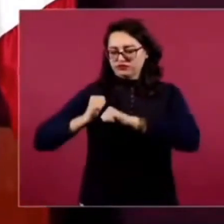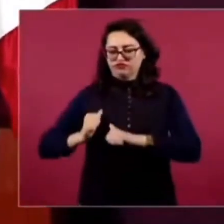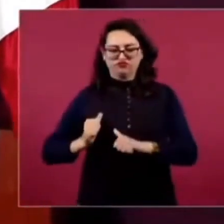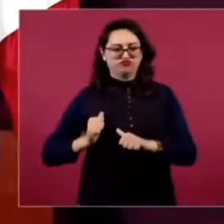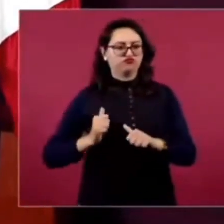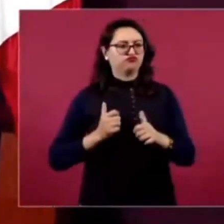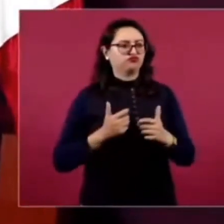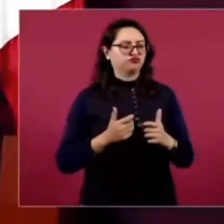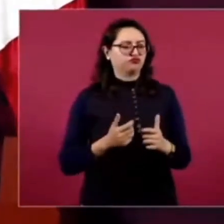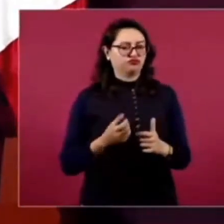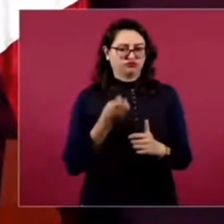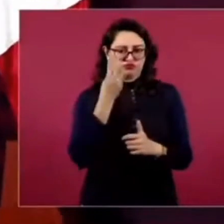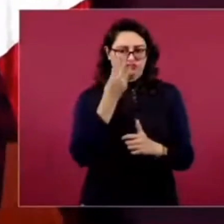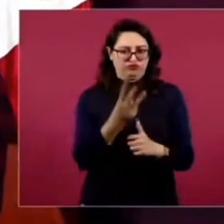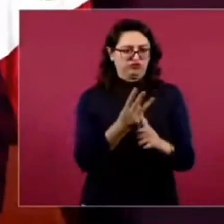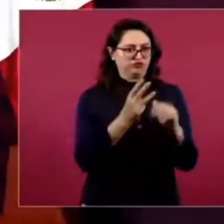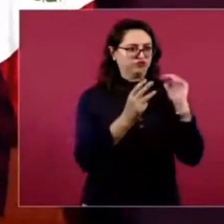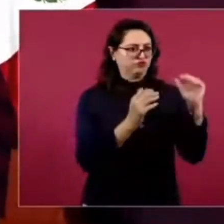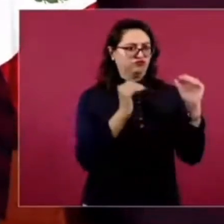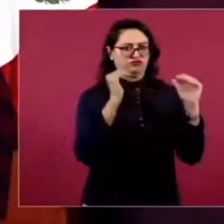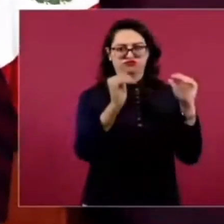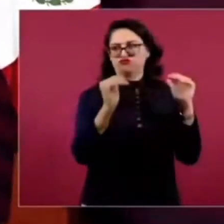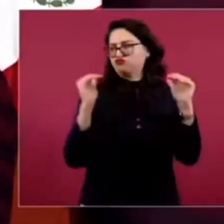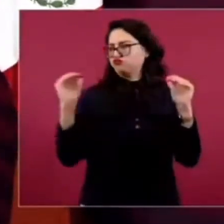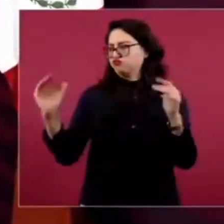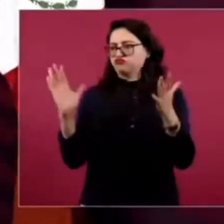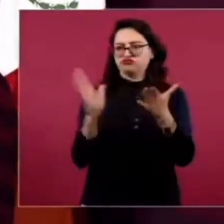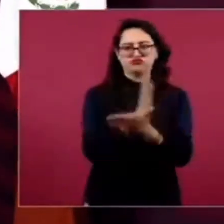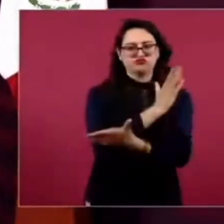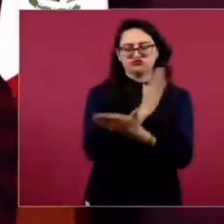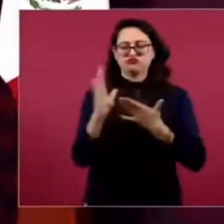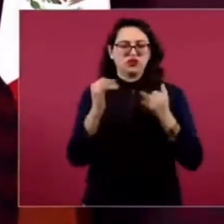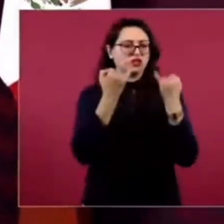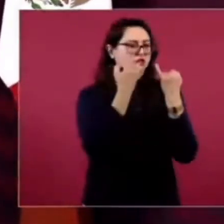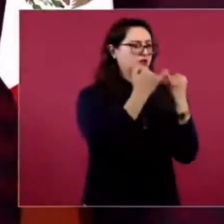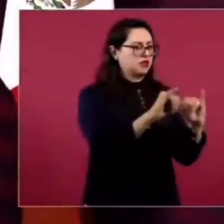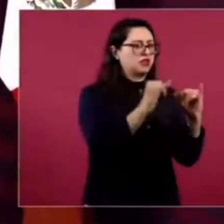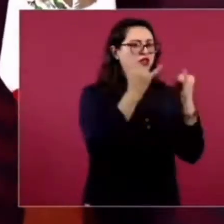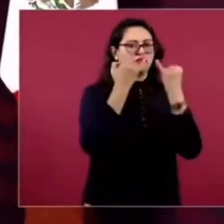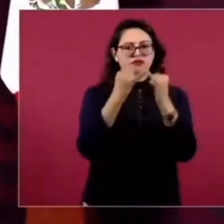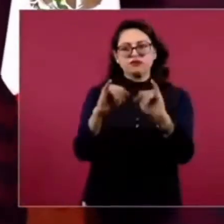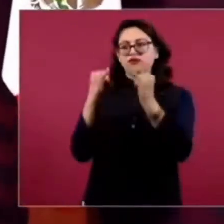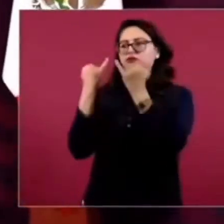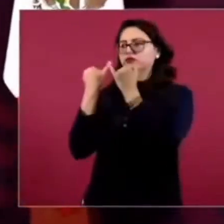poderes. Ya no es el tiempo de antes,